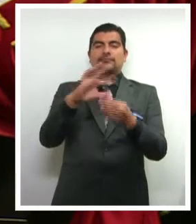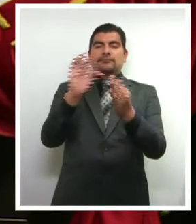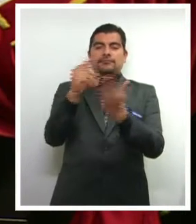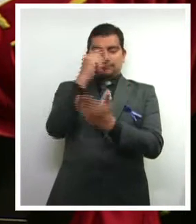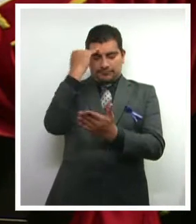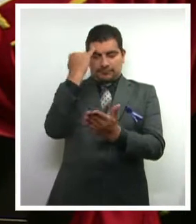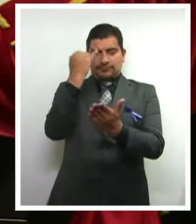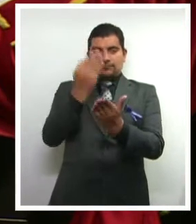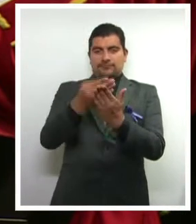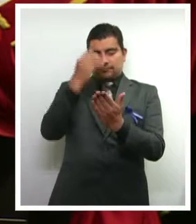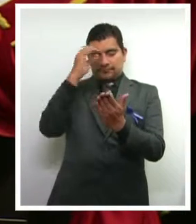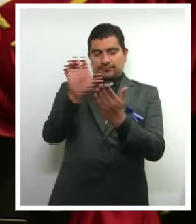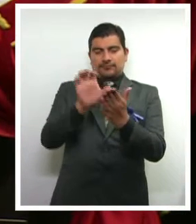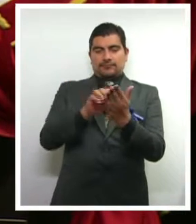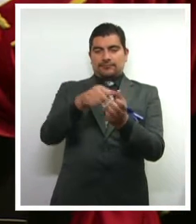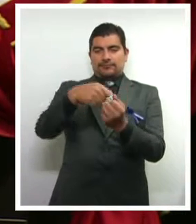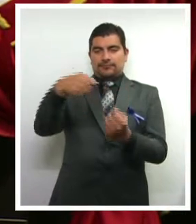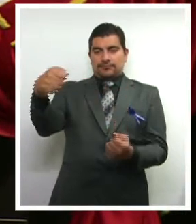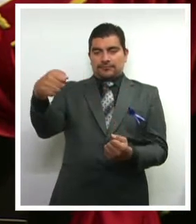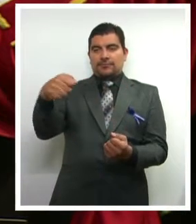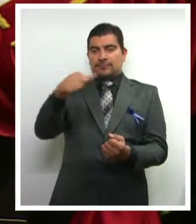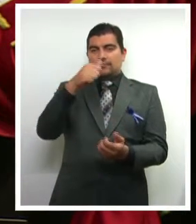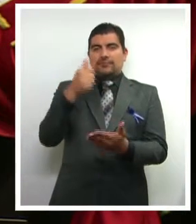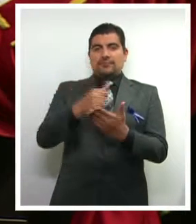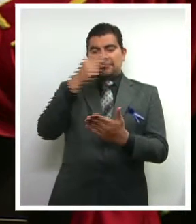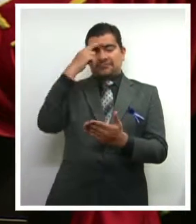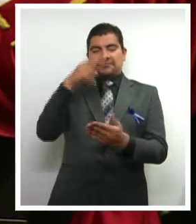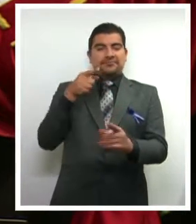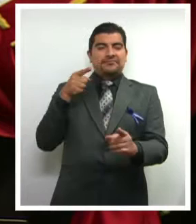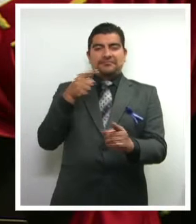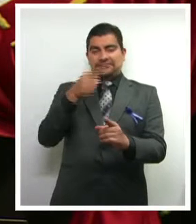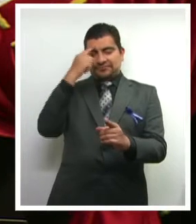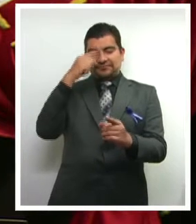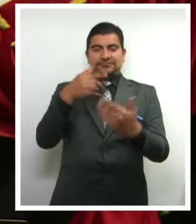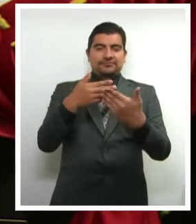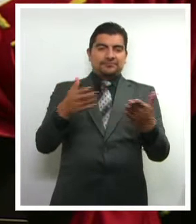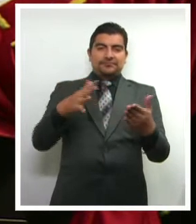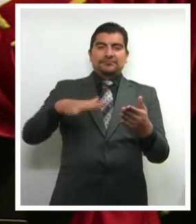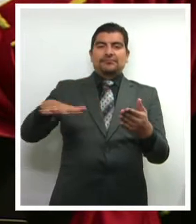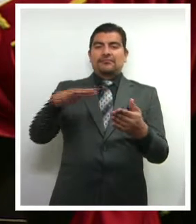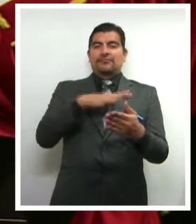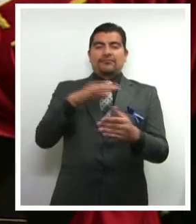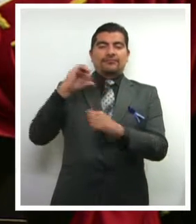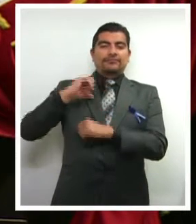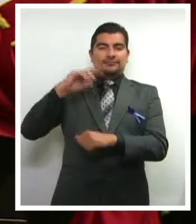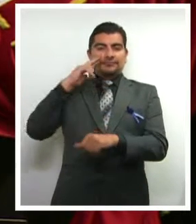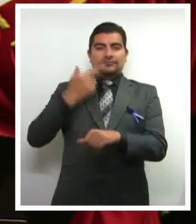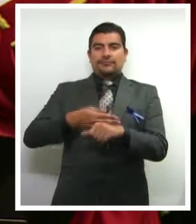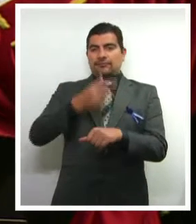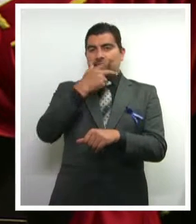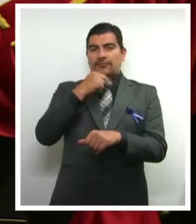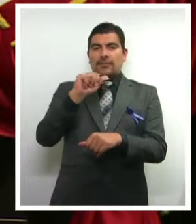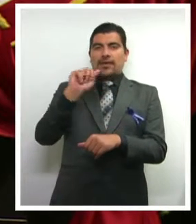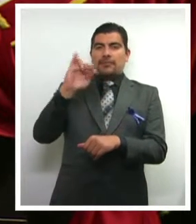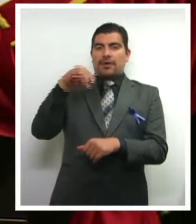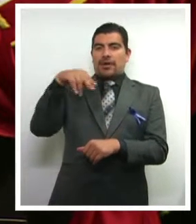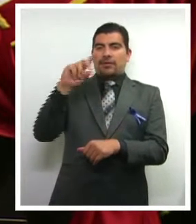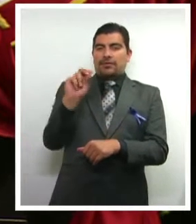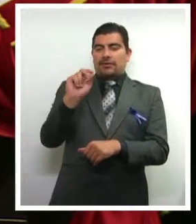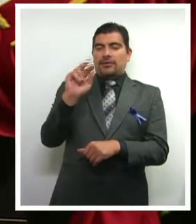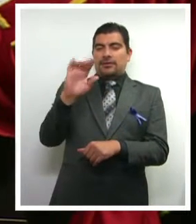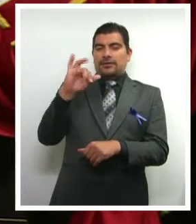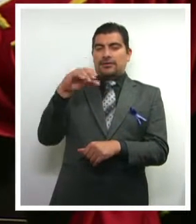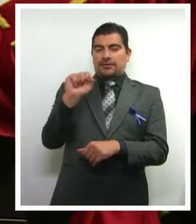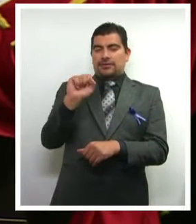de Constitución Política de la Ciudad de México en materia del Parlamento abierto a cargo del constituyente Armando Ríos Peter del